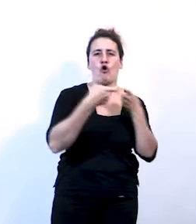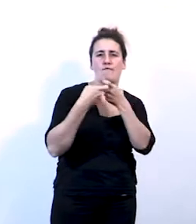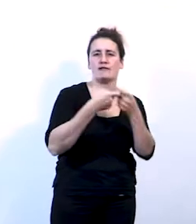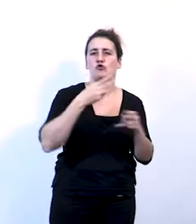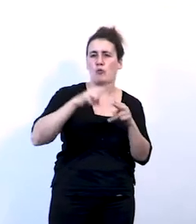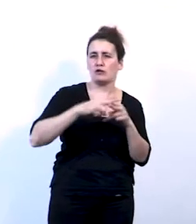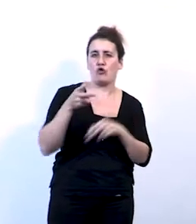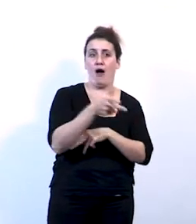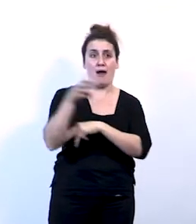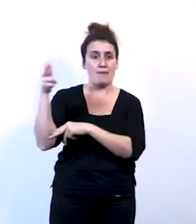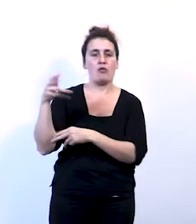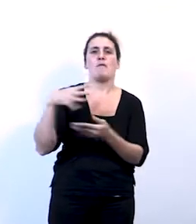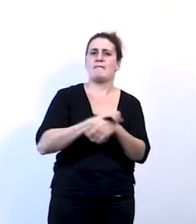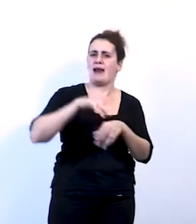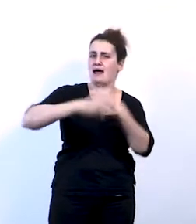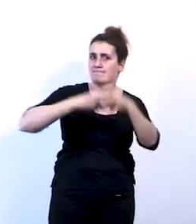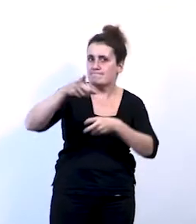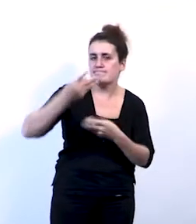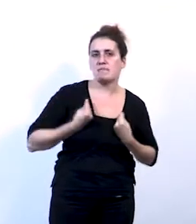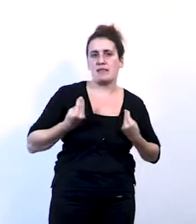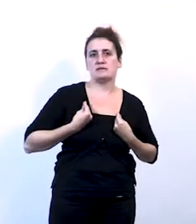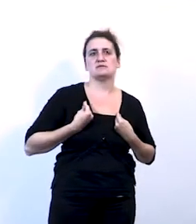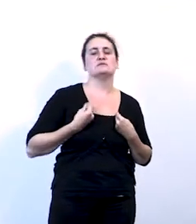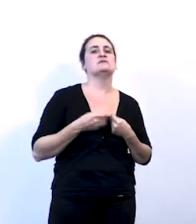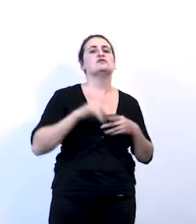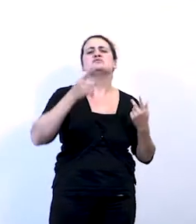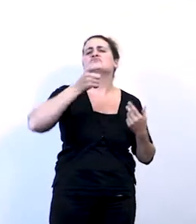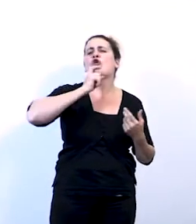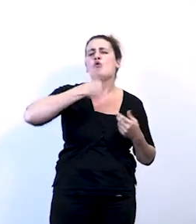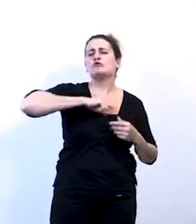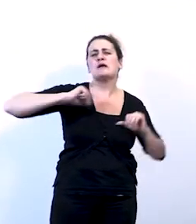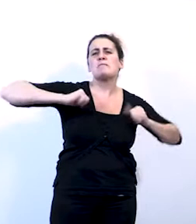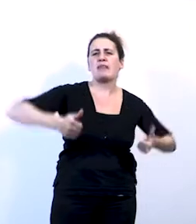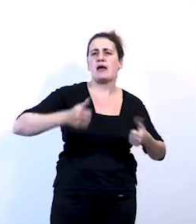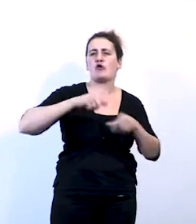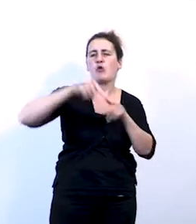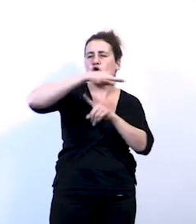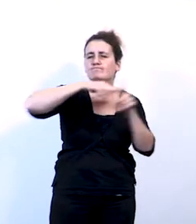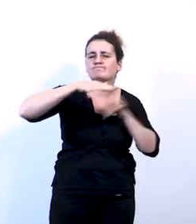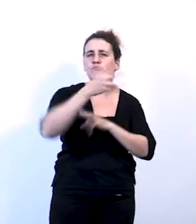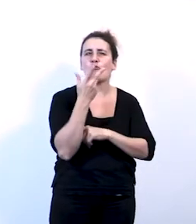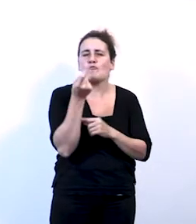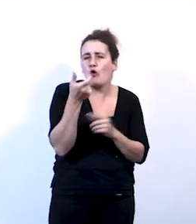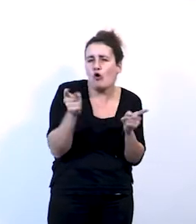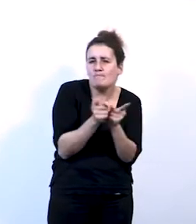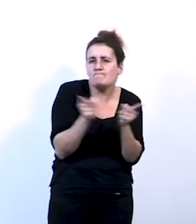la resolución de vuestras vidas. ¿Cómo podríamos empezar? Contextualizando, haciendo una breve contextualización